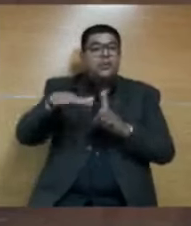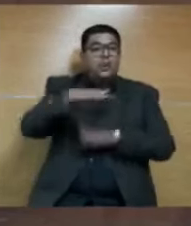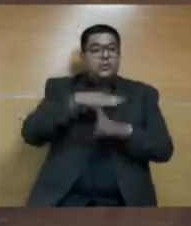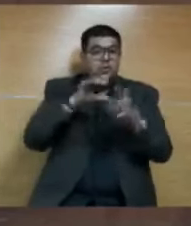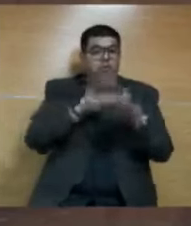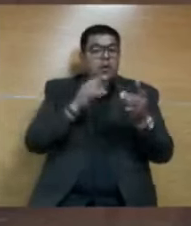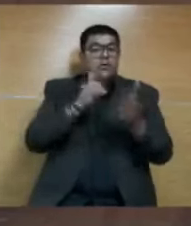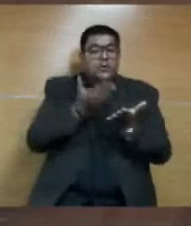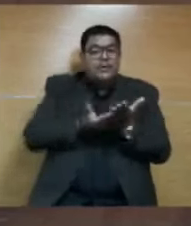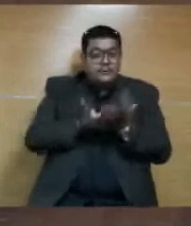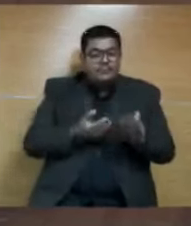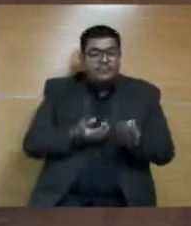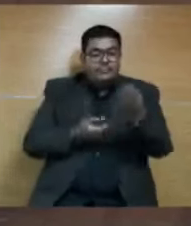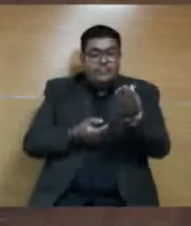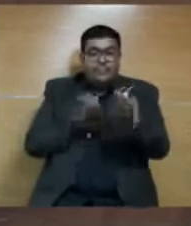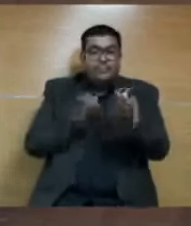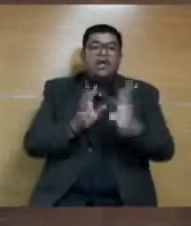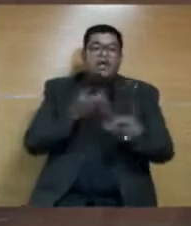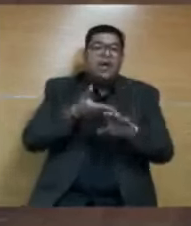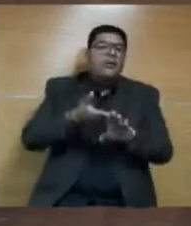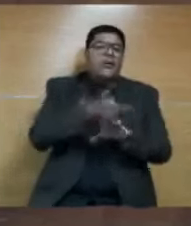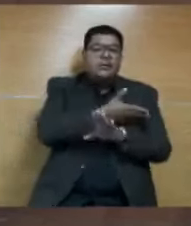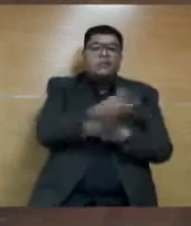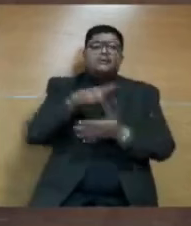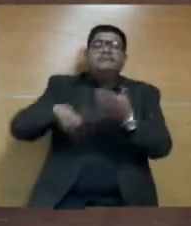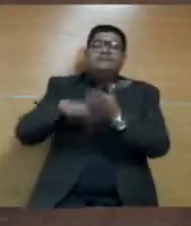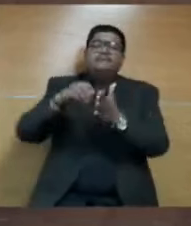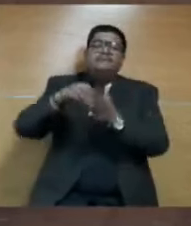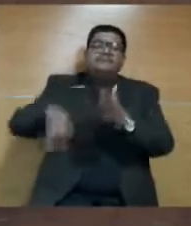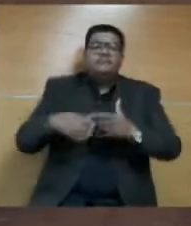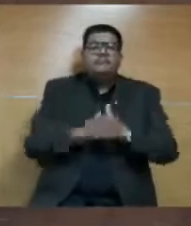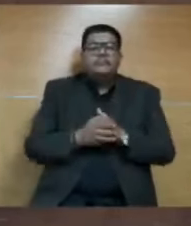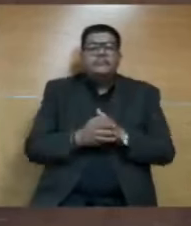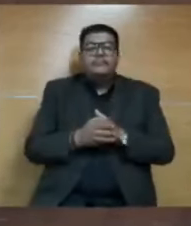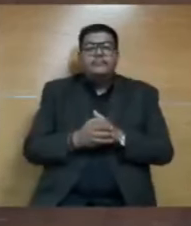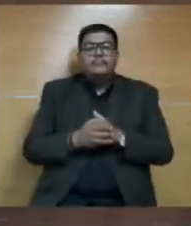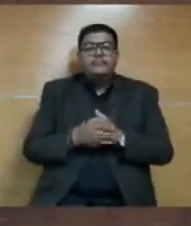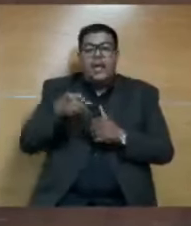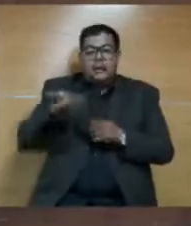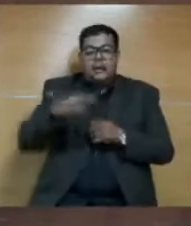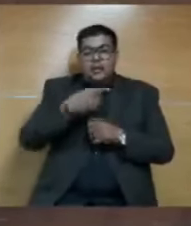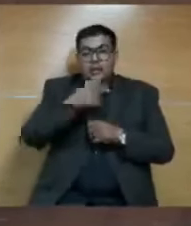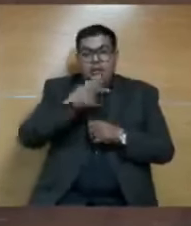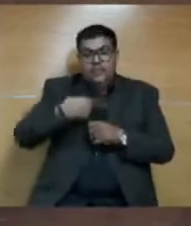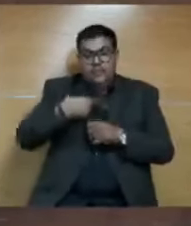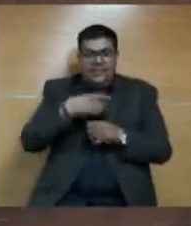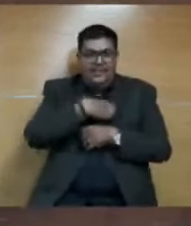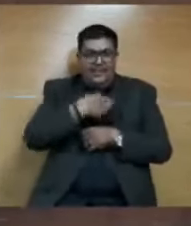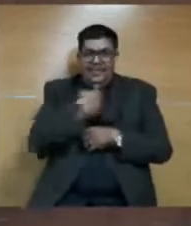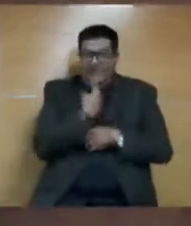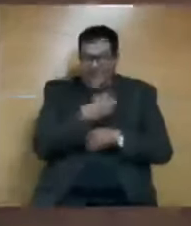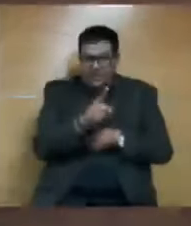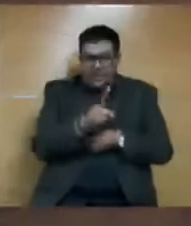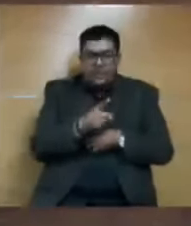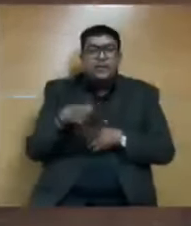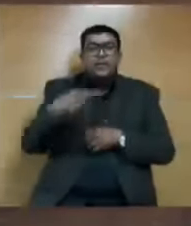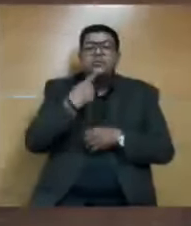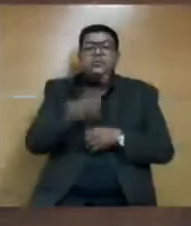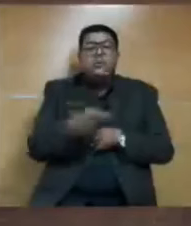contextuales y hechos específicos fueron declarados infundados e inoperantes. Y el actor sostiene expresamente en su